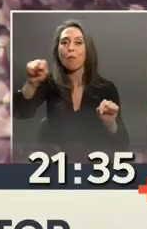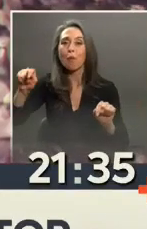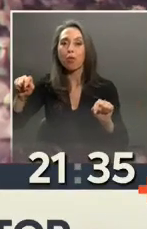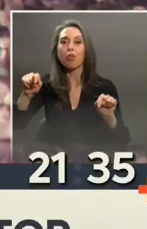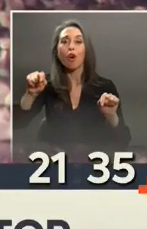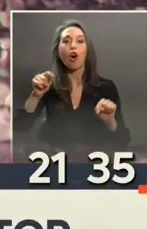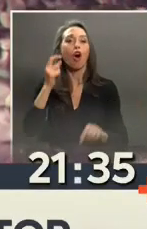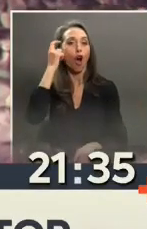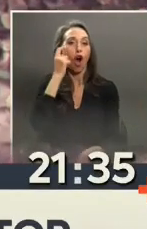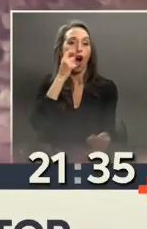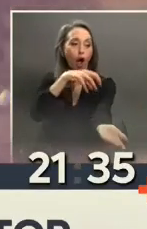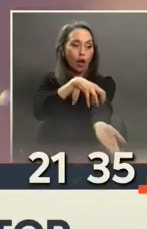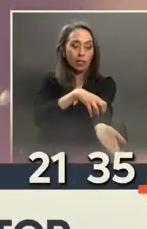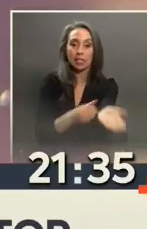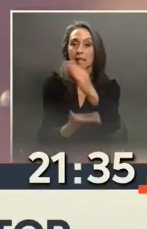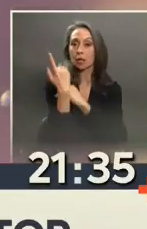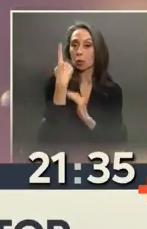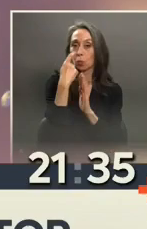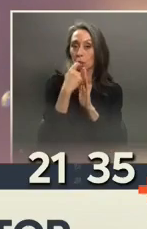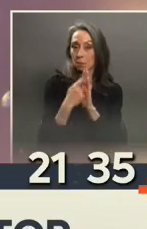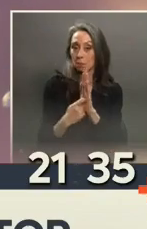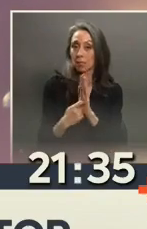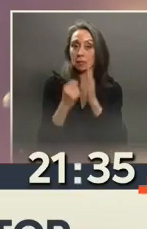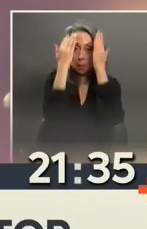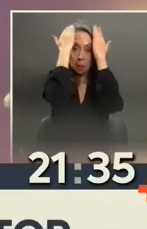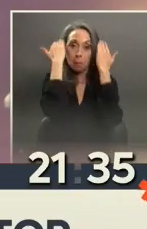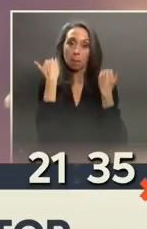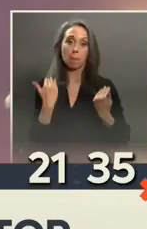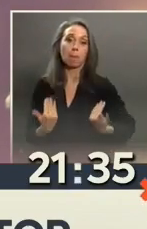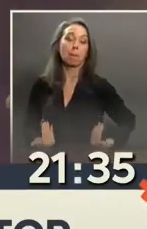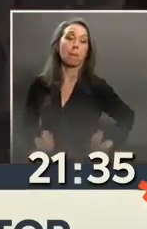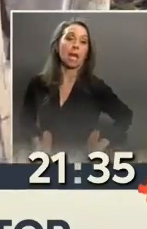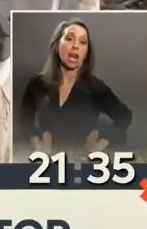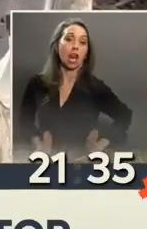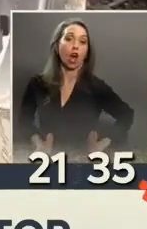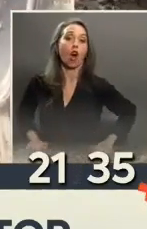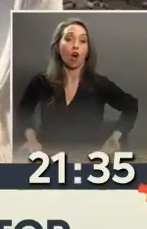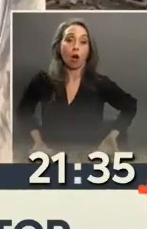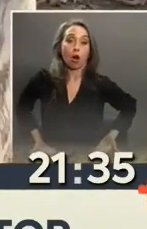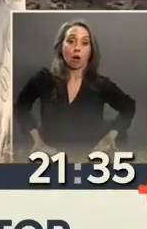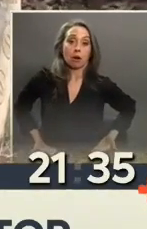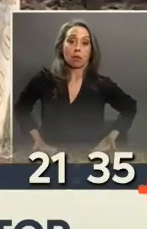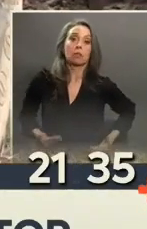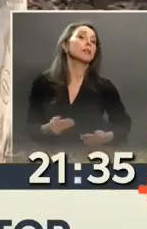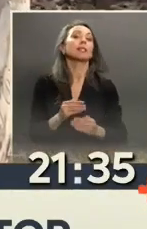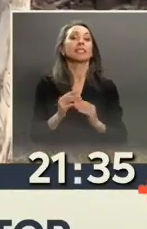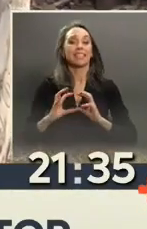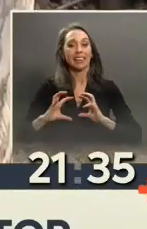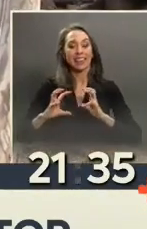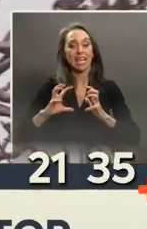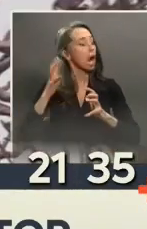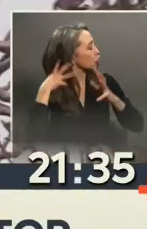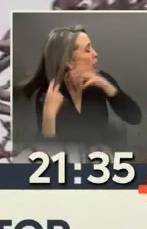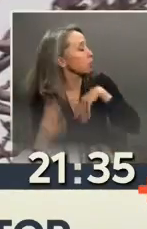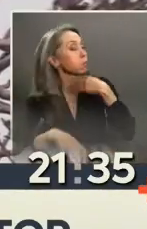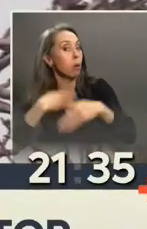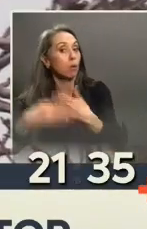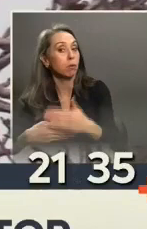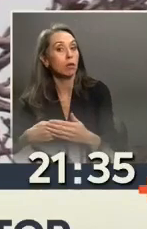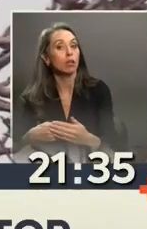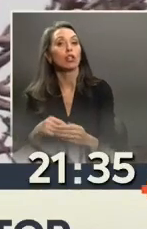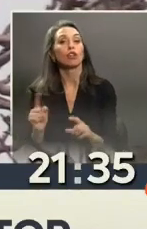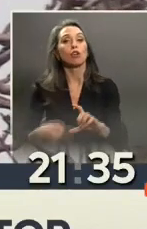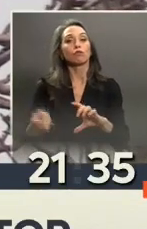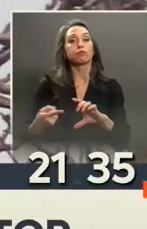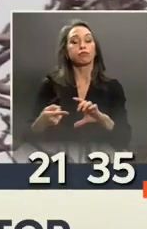pero fue así casi un mes cuando su largo pelo que llegaba a sus caderas se enredó en un tractor estaba encendido en el